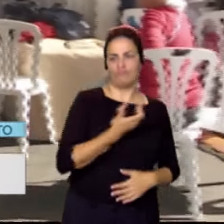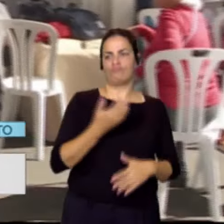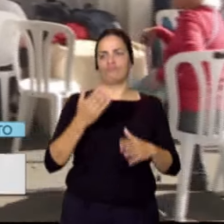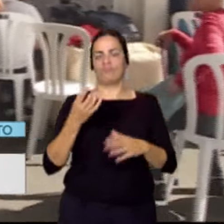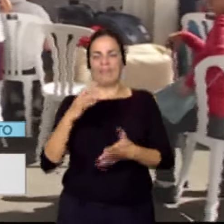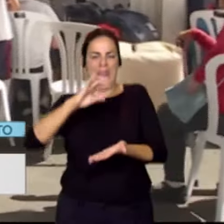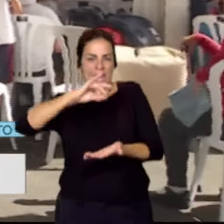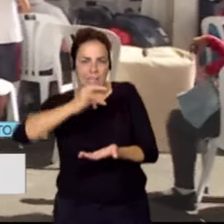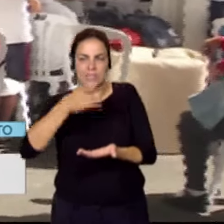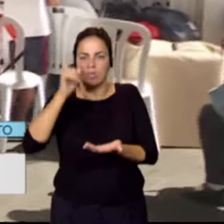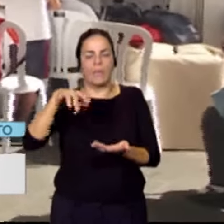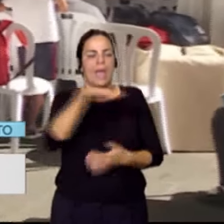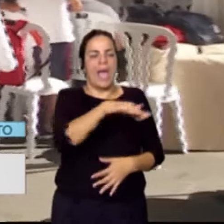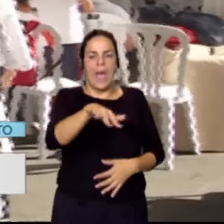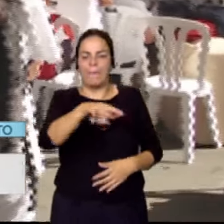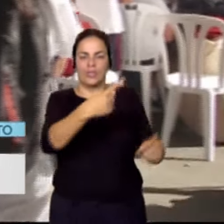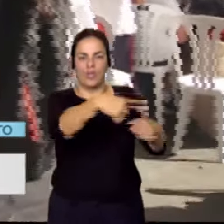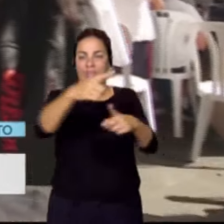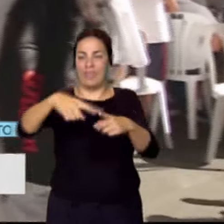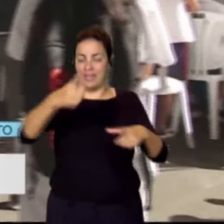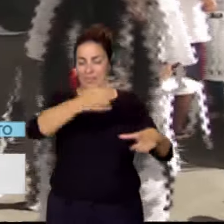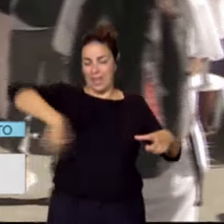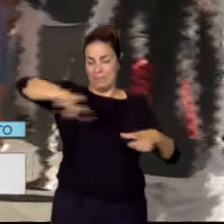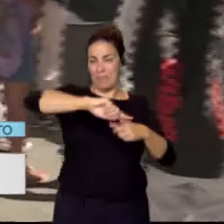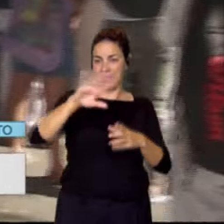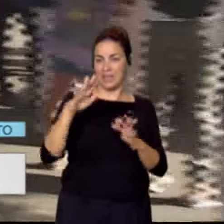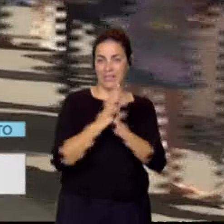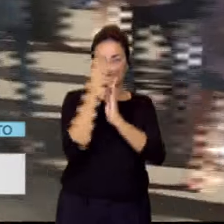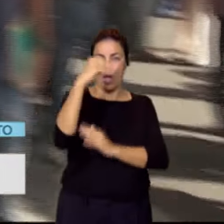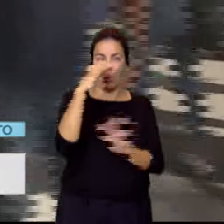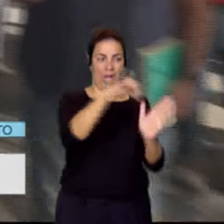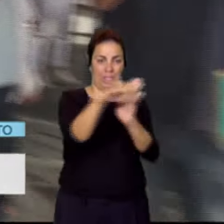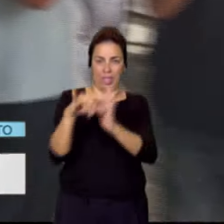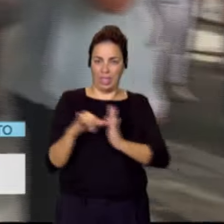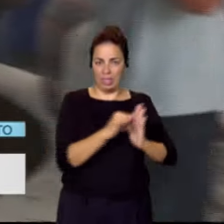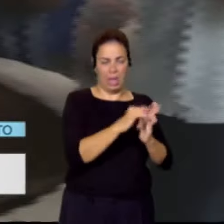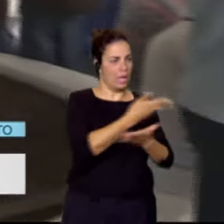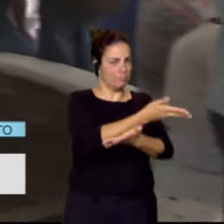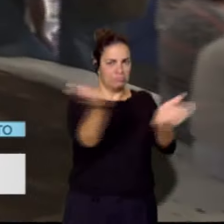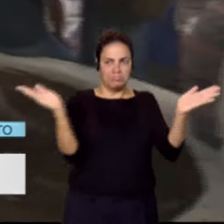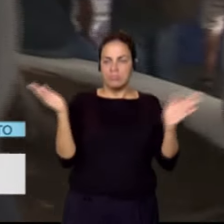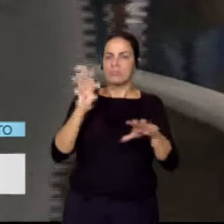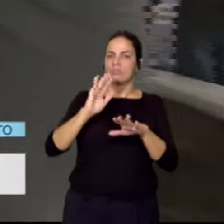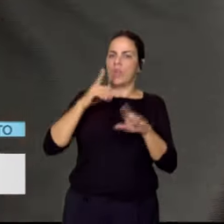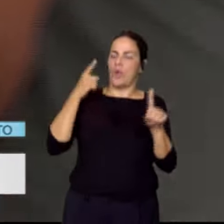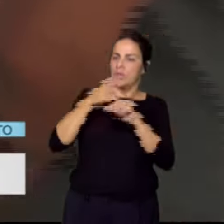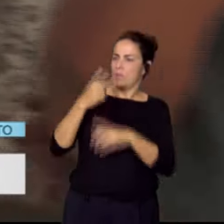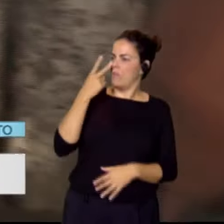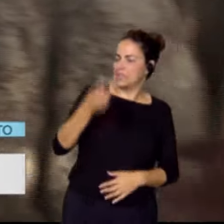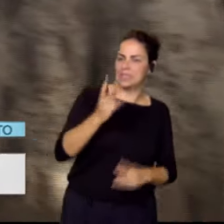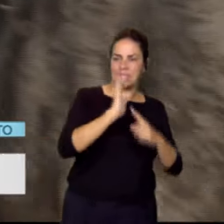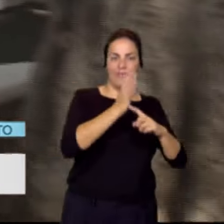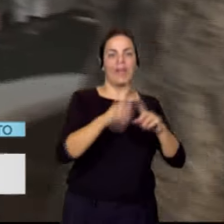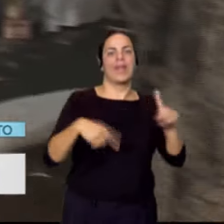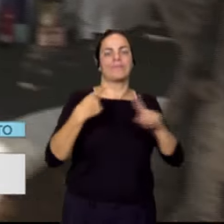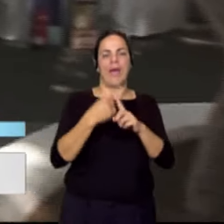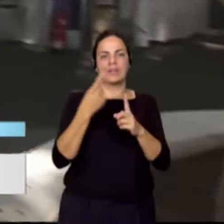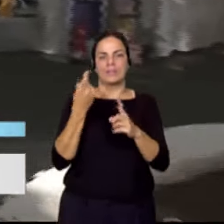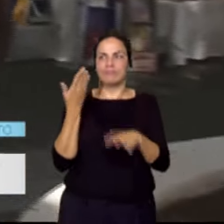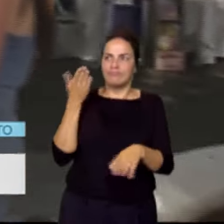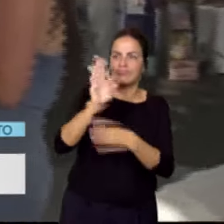de San Juan para que puedan disfrutar de la de la feria y sobre todo de dar a conocer la literatura y el talento que tenemos en esta